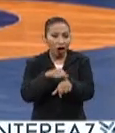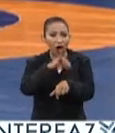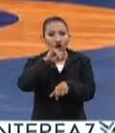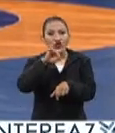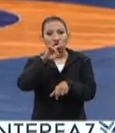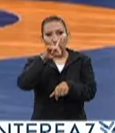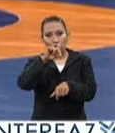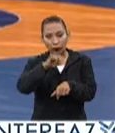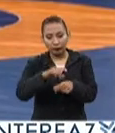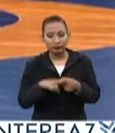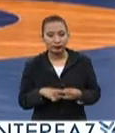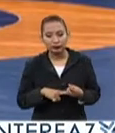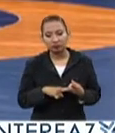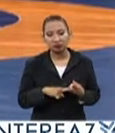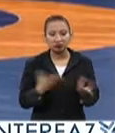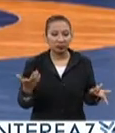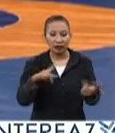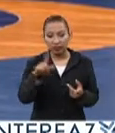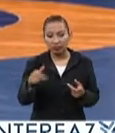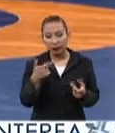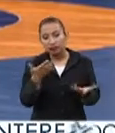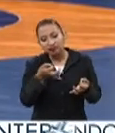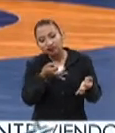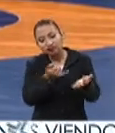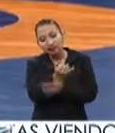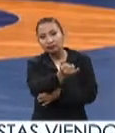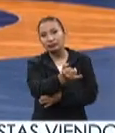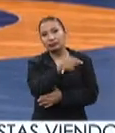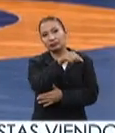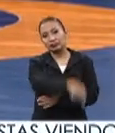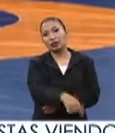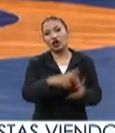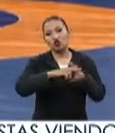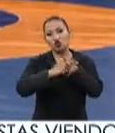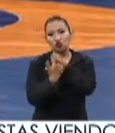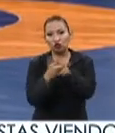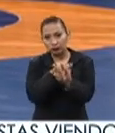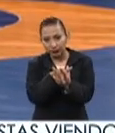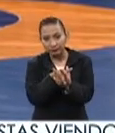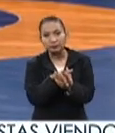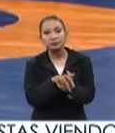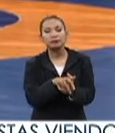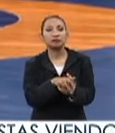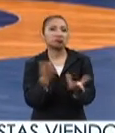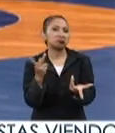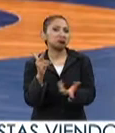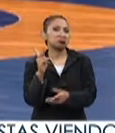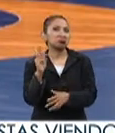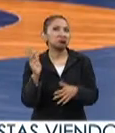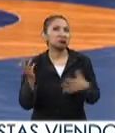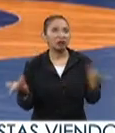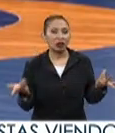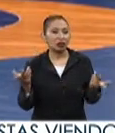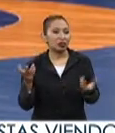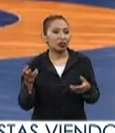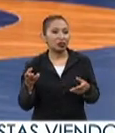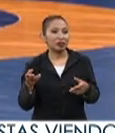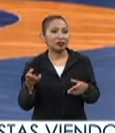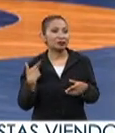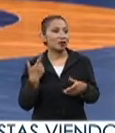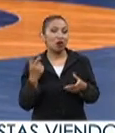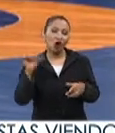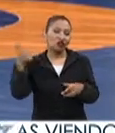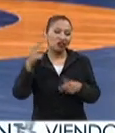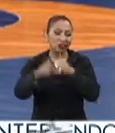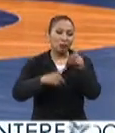judo y después me decidí al final por lucha, pero pues digamos que los